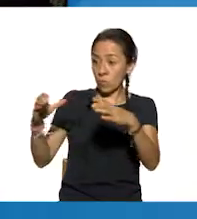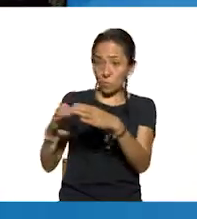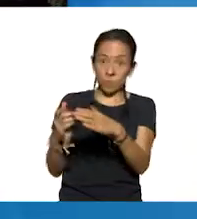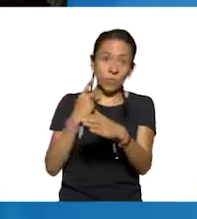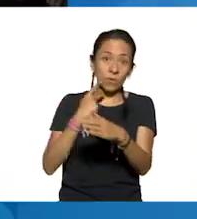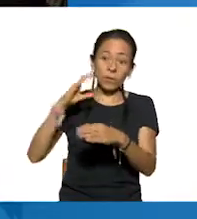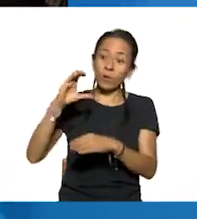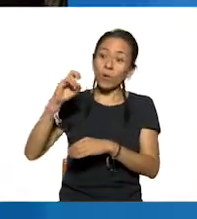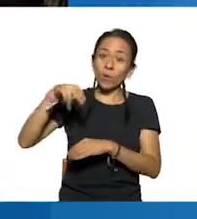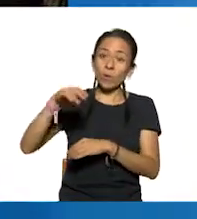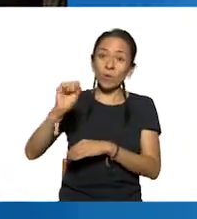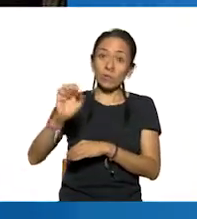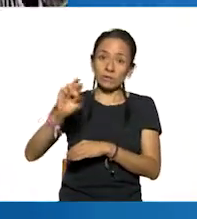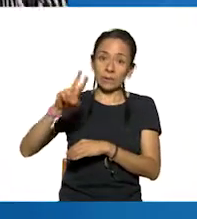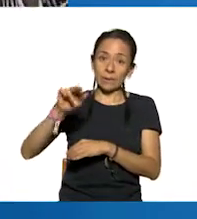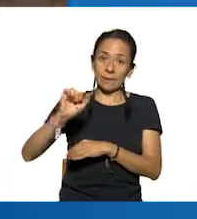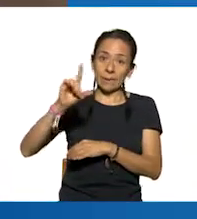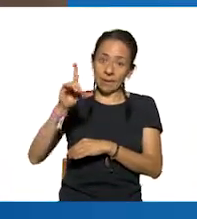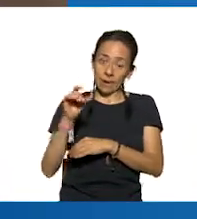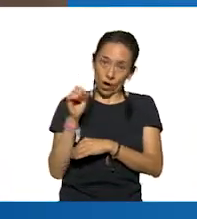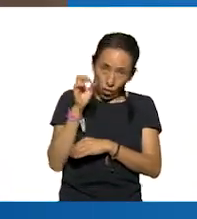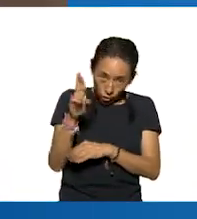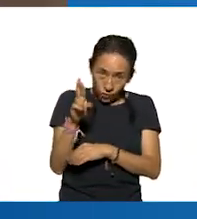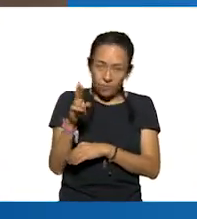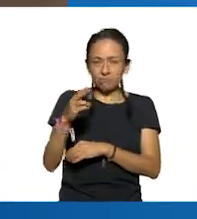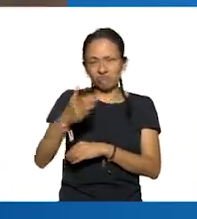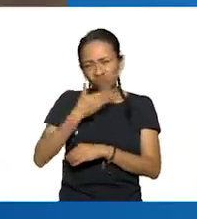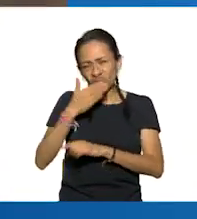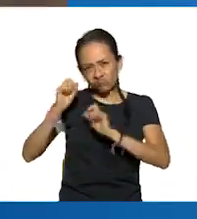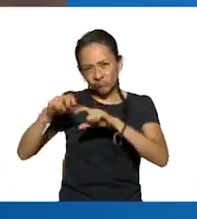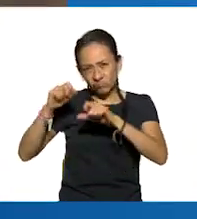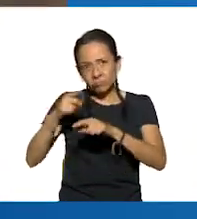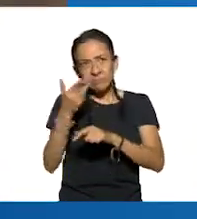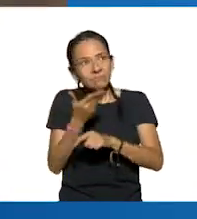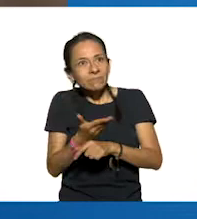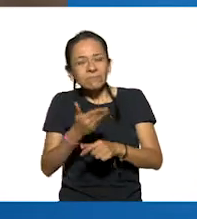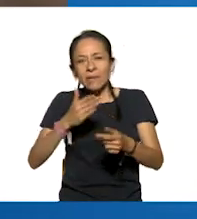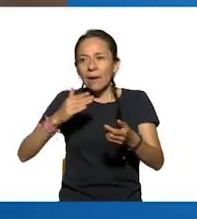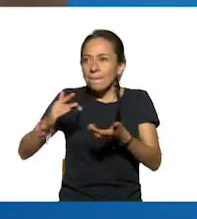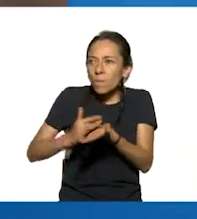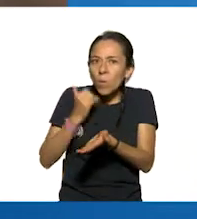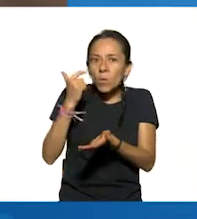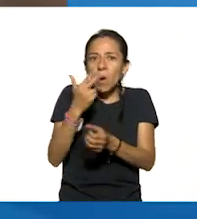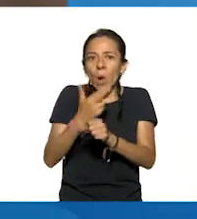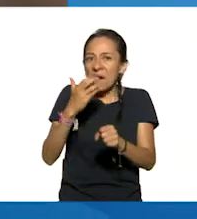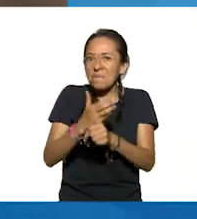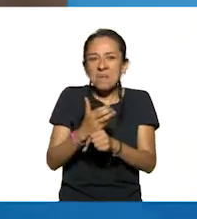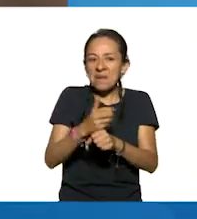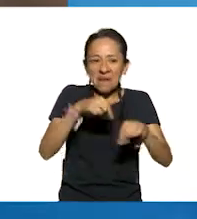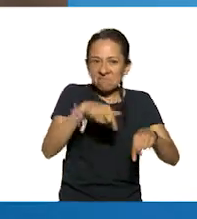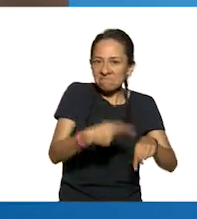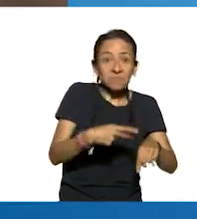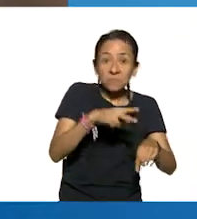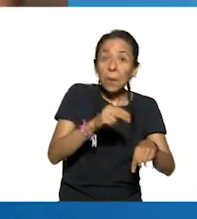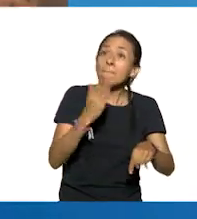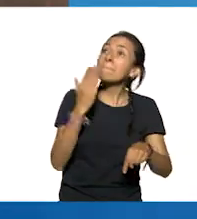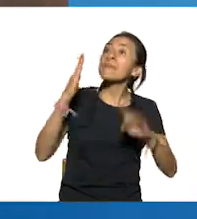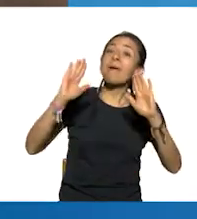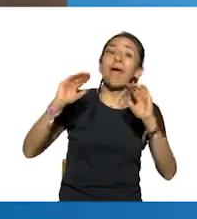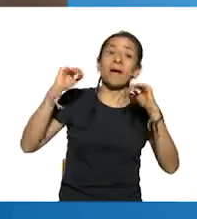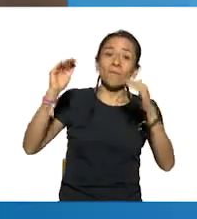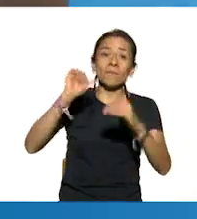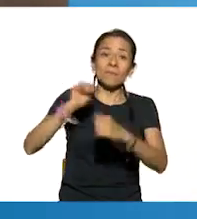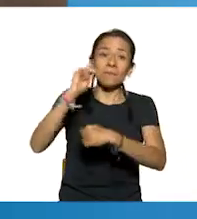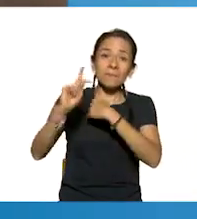un apoyo firme en la República, pide la ayuda del extranjero. Y entonces es